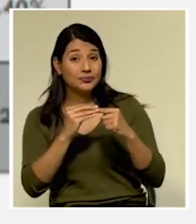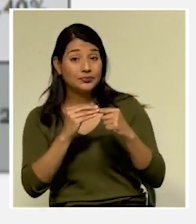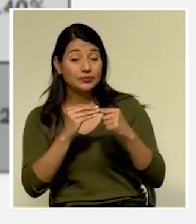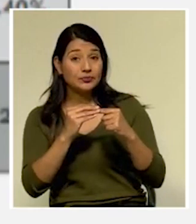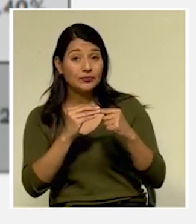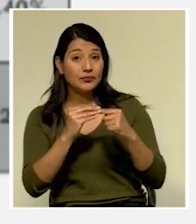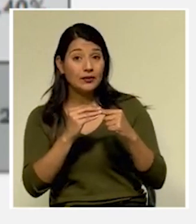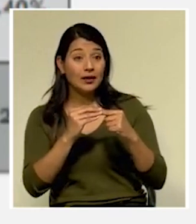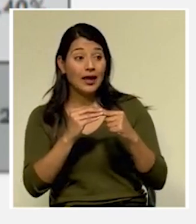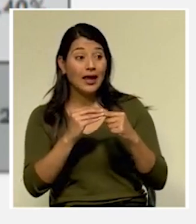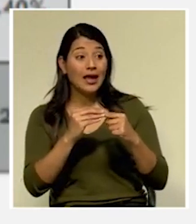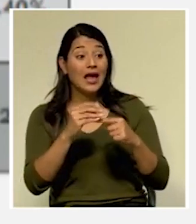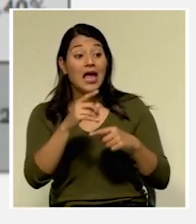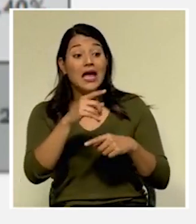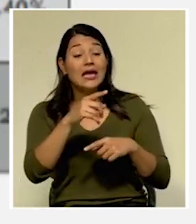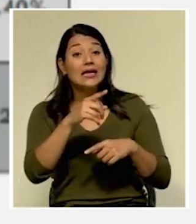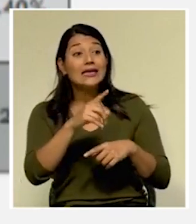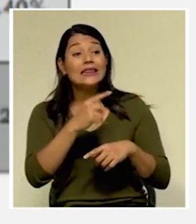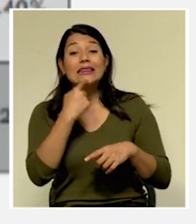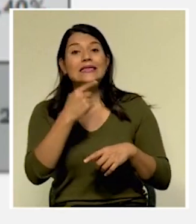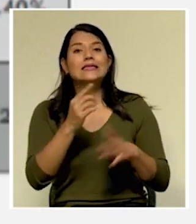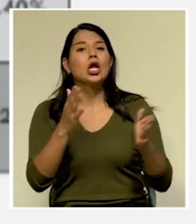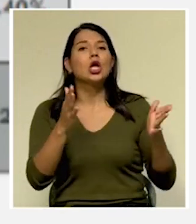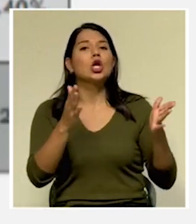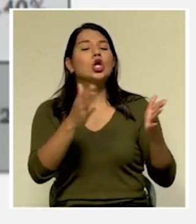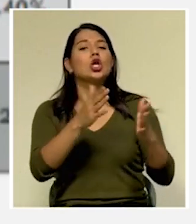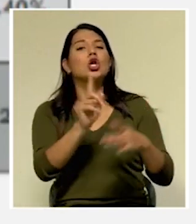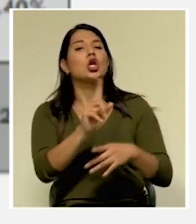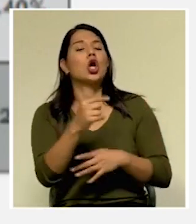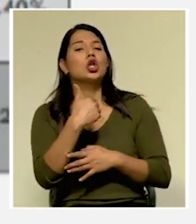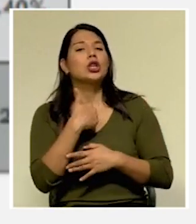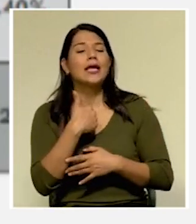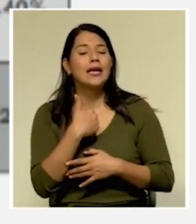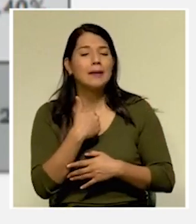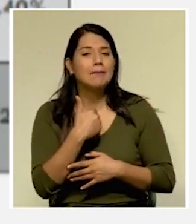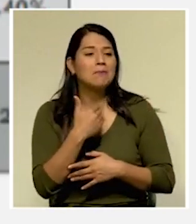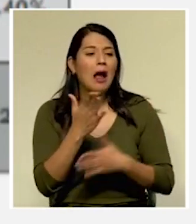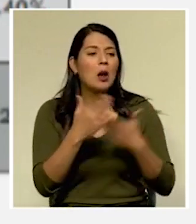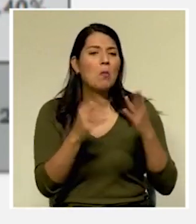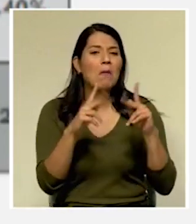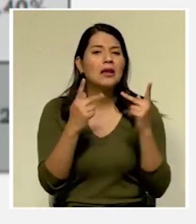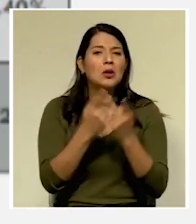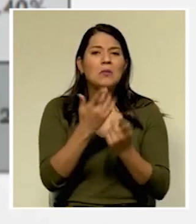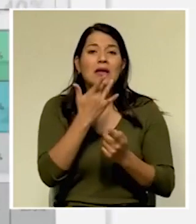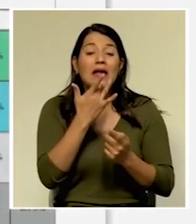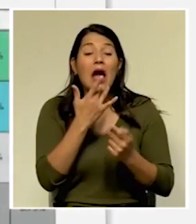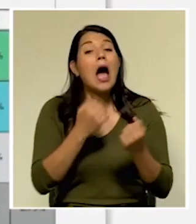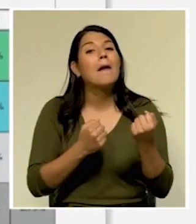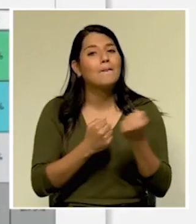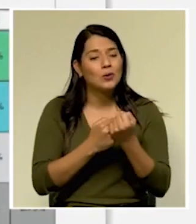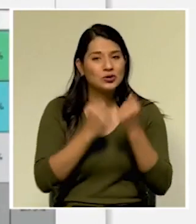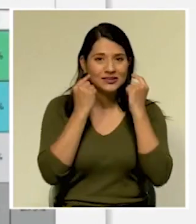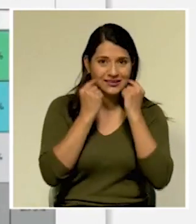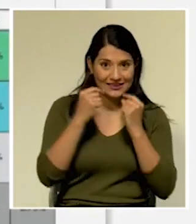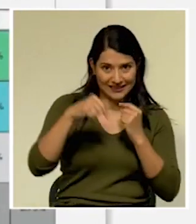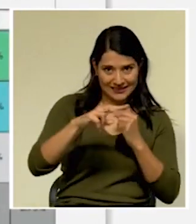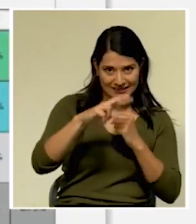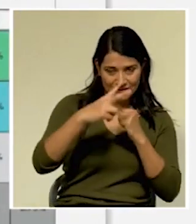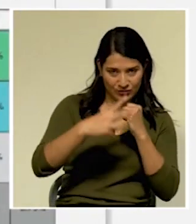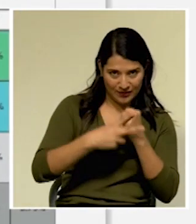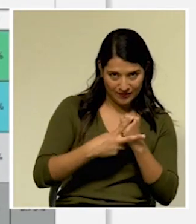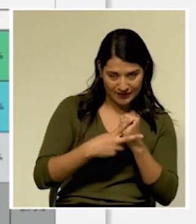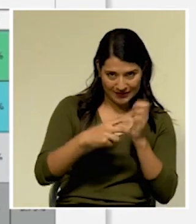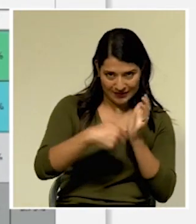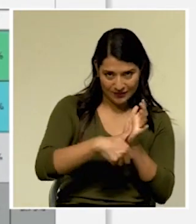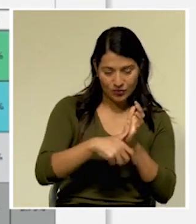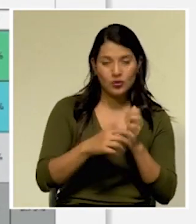quienes dicen no tener partido político, son quienes se encuentran especialmente con Rodrigo Chávez. En términos reales, vamos a ver, ponerlo esto, porque hay